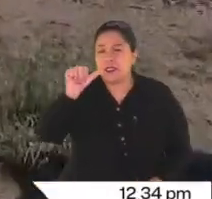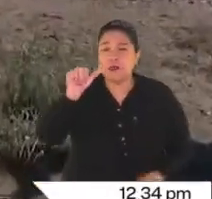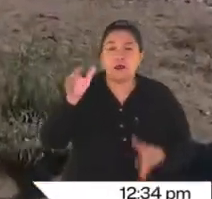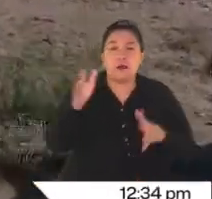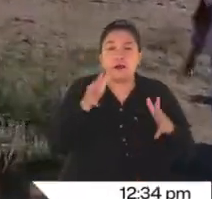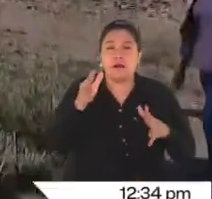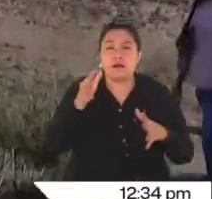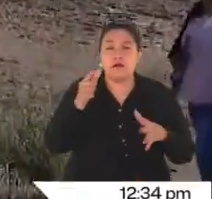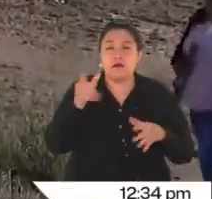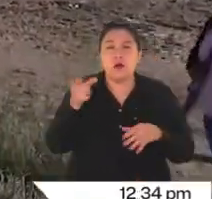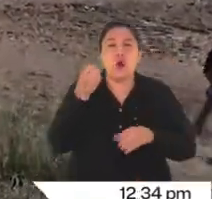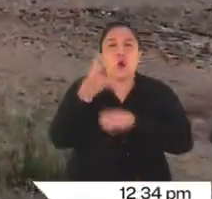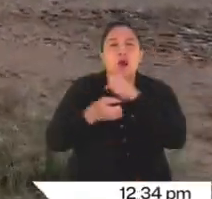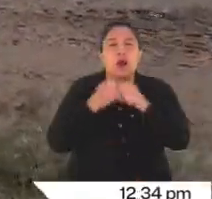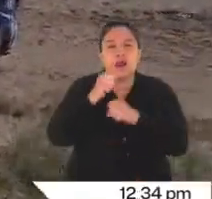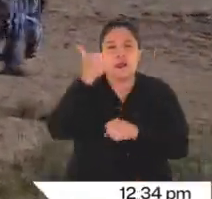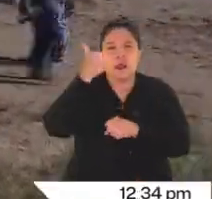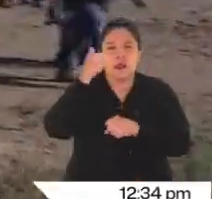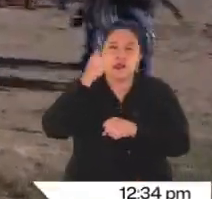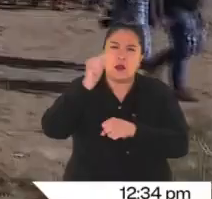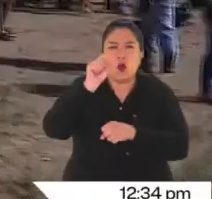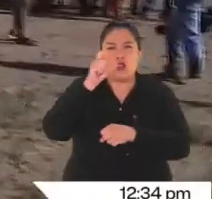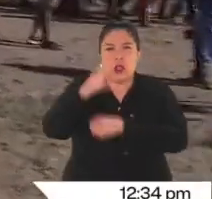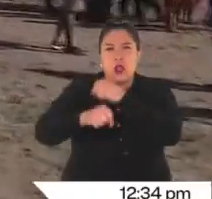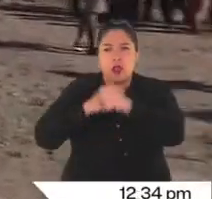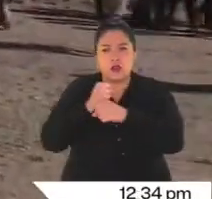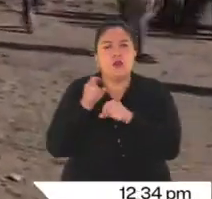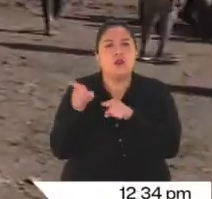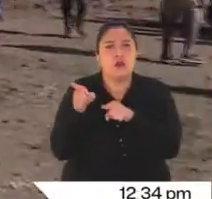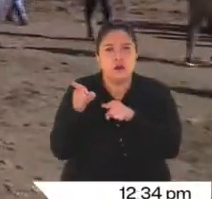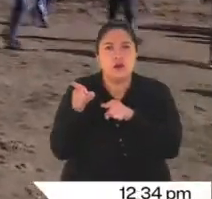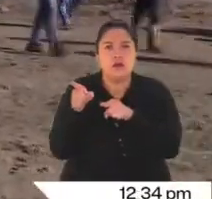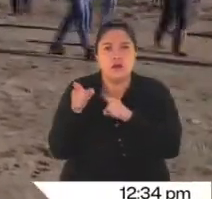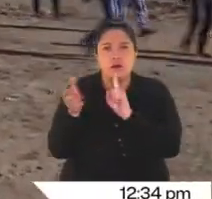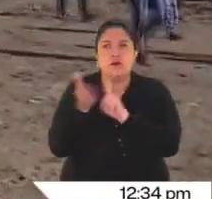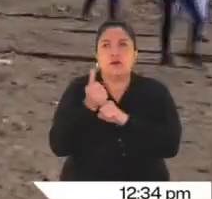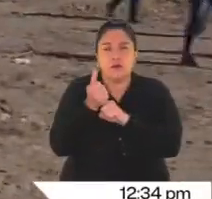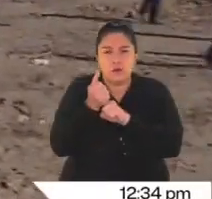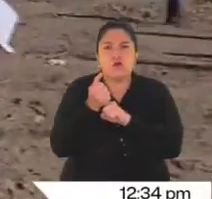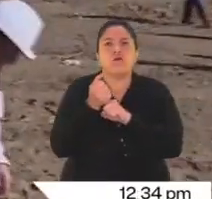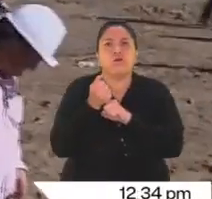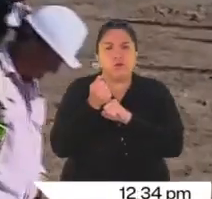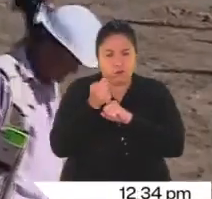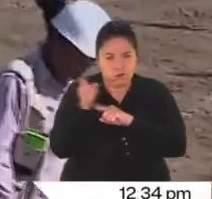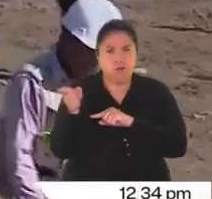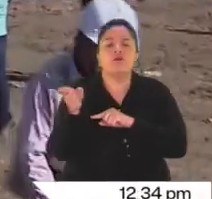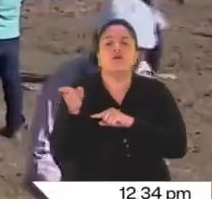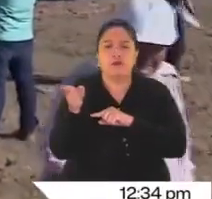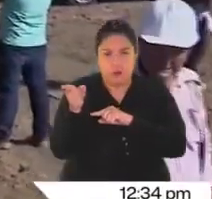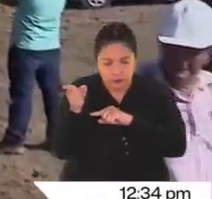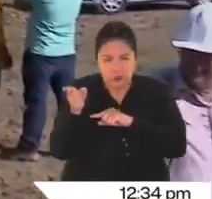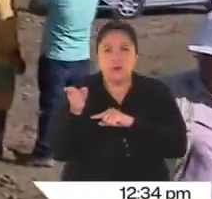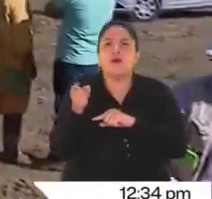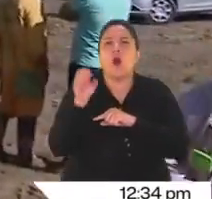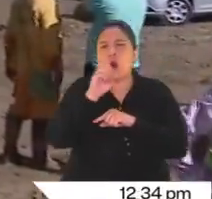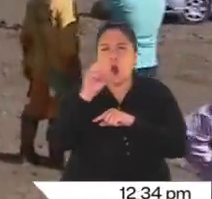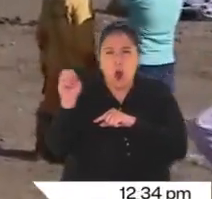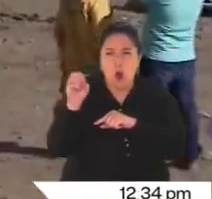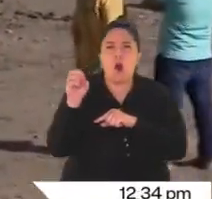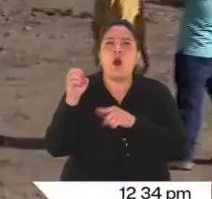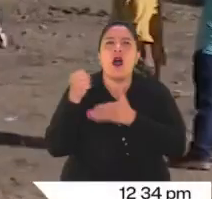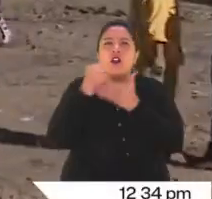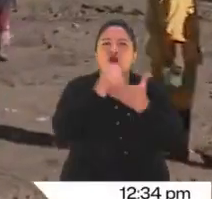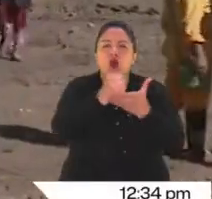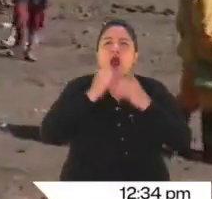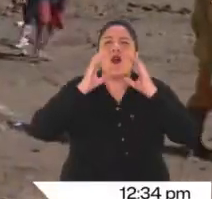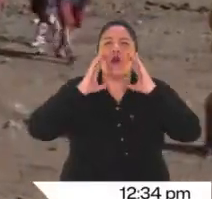ahí de unos 10 a 11 años. Bueno, usted ahorita me estaba diciendo que estaba ayudando a traer los cuerpos desde ese punto de abajo